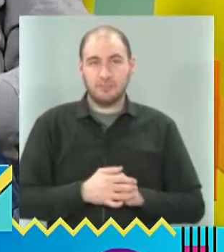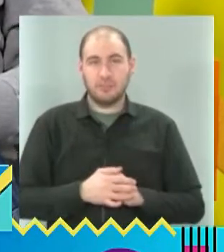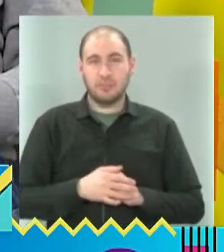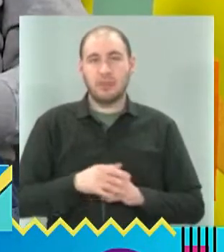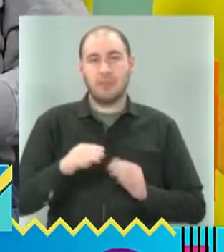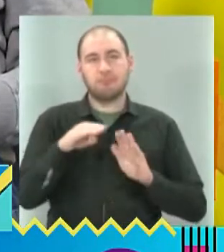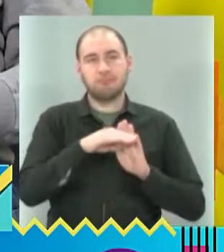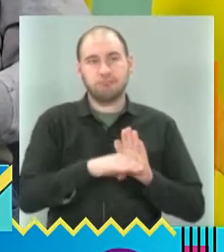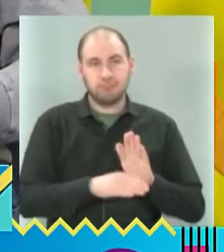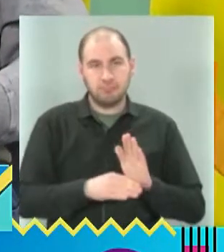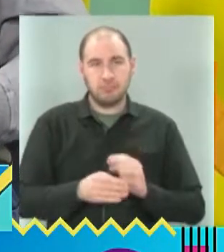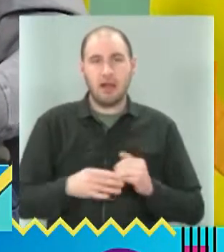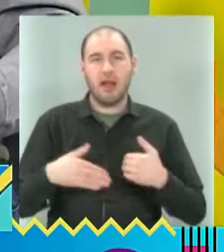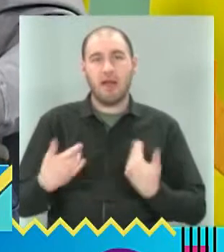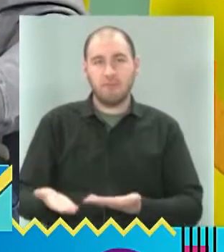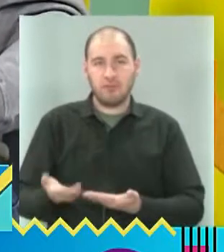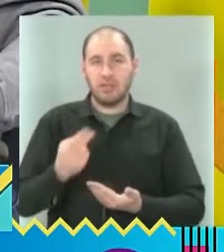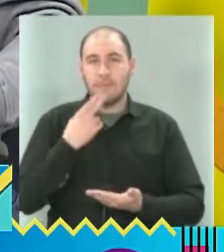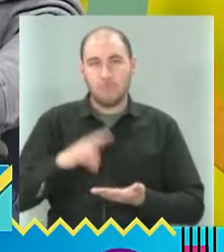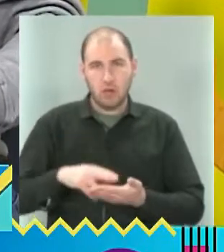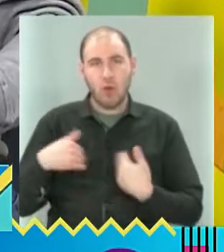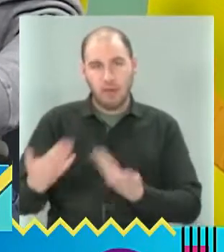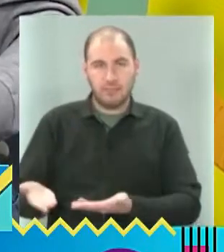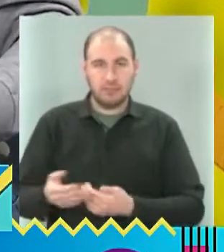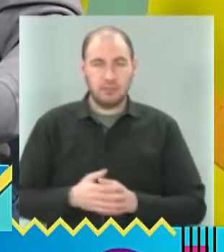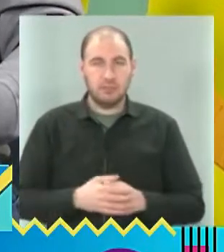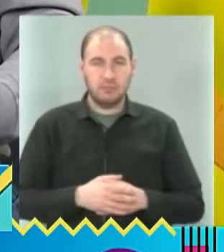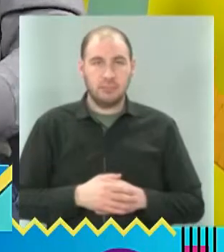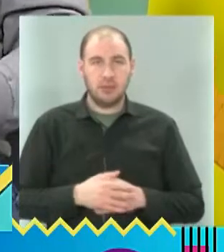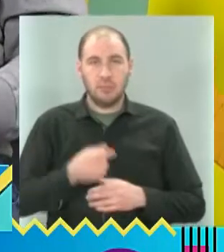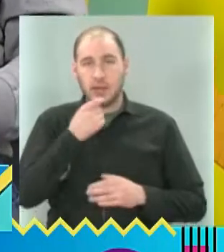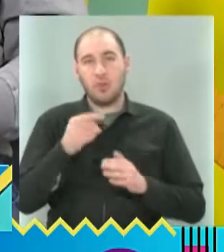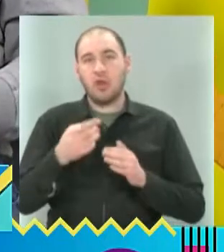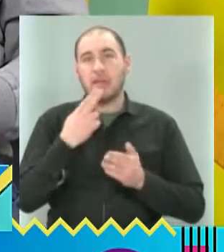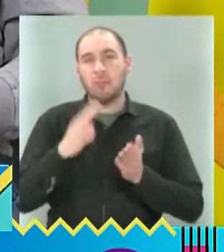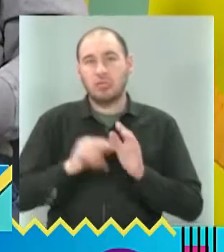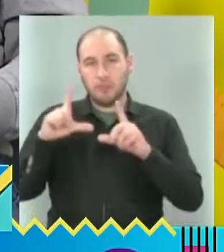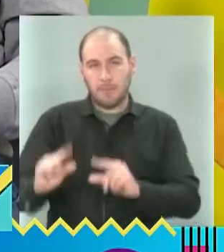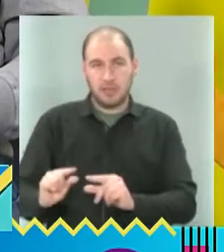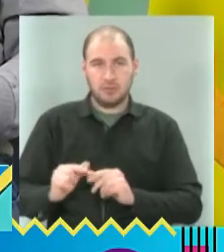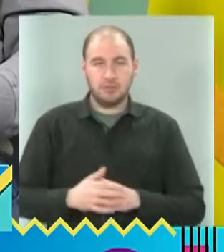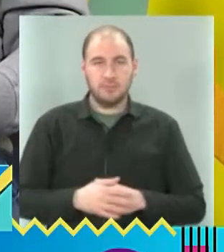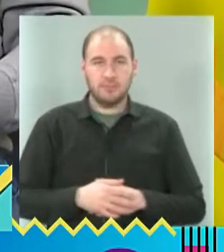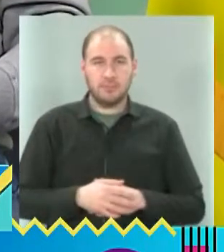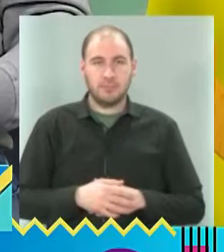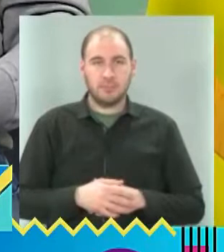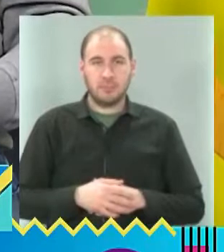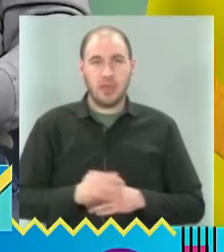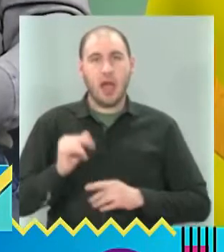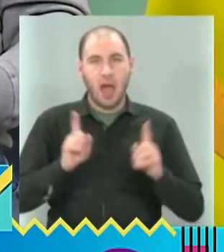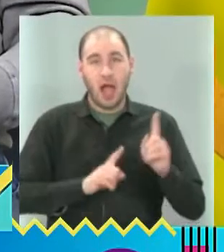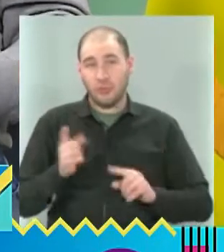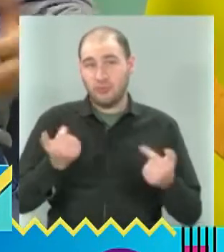una serie de beneficios impositivos a la manera de deducciones o reducciones, ¿no? Hay algunas que